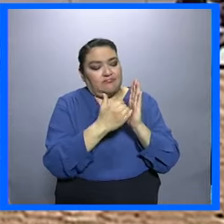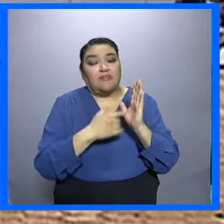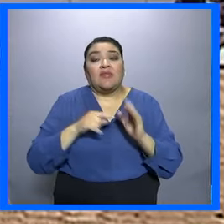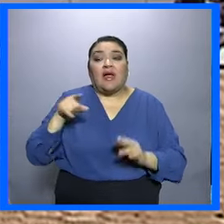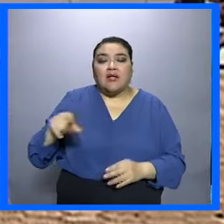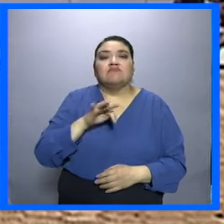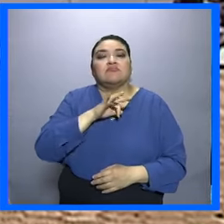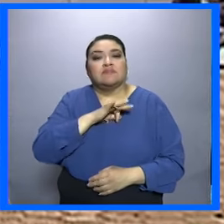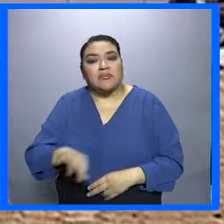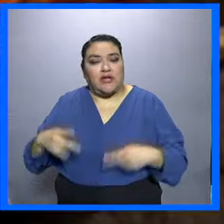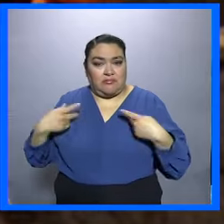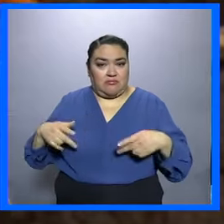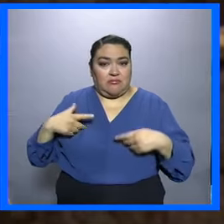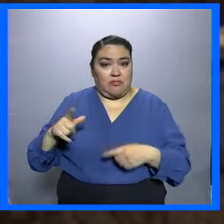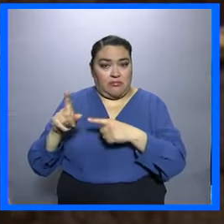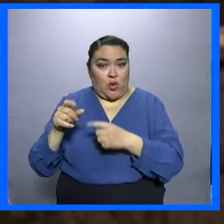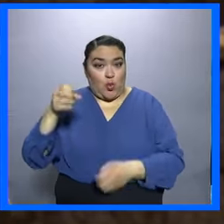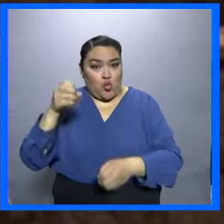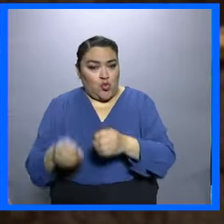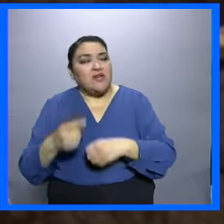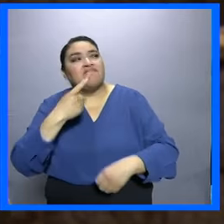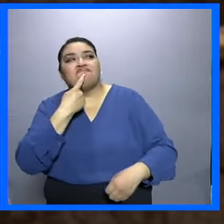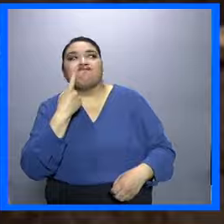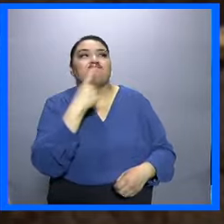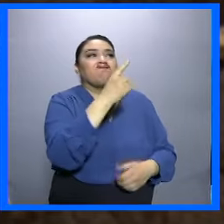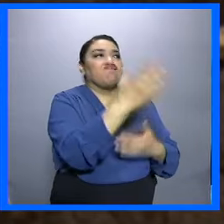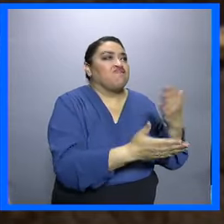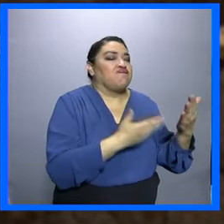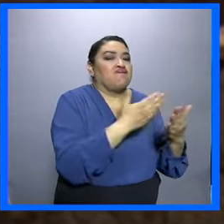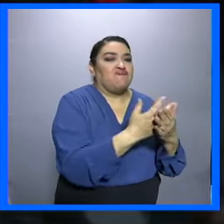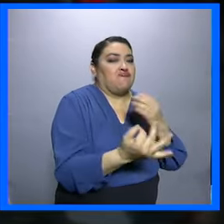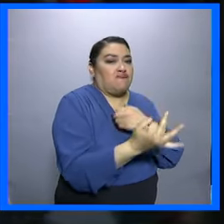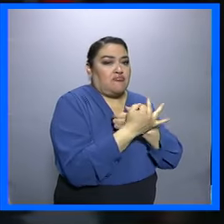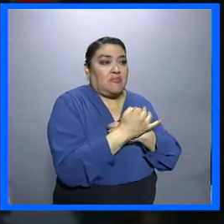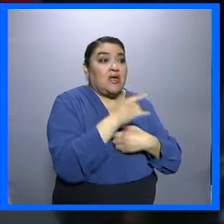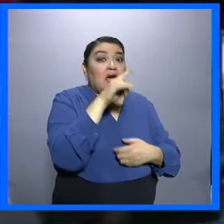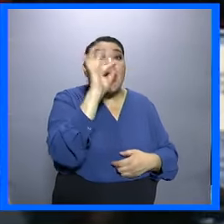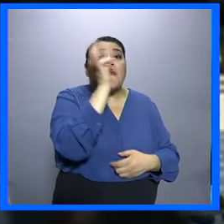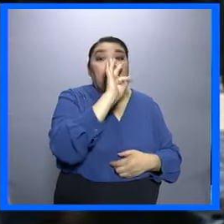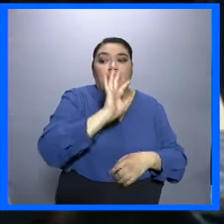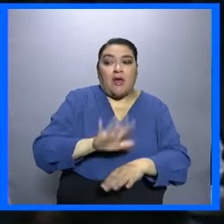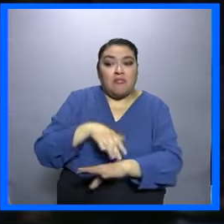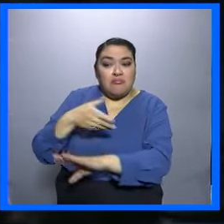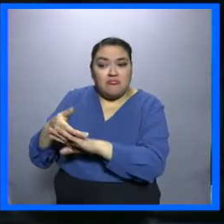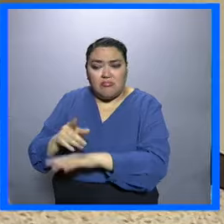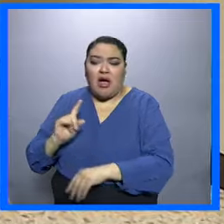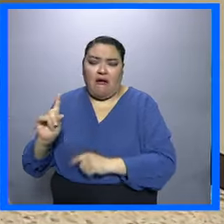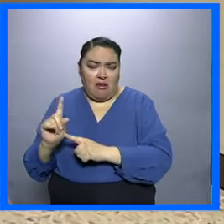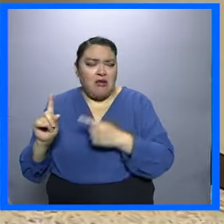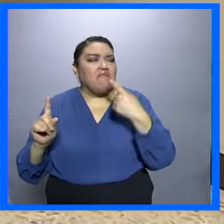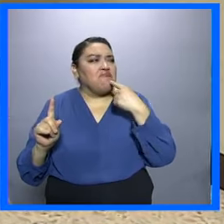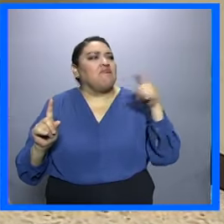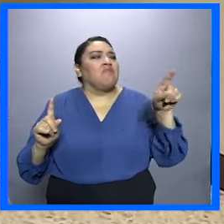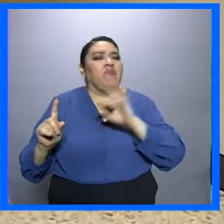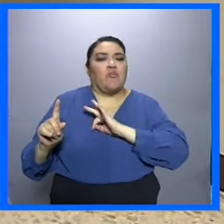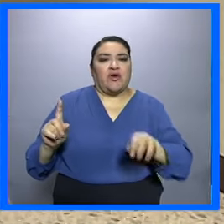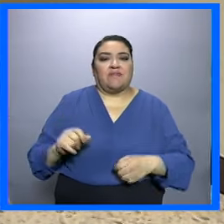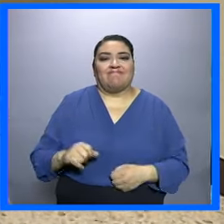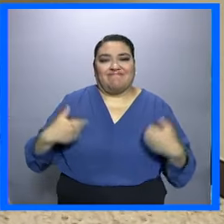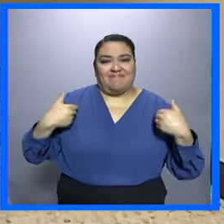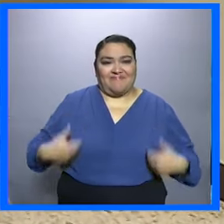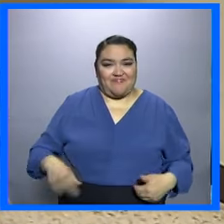legal de una persona para promover juicio de amparo en contra de actos que podrían vulnerar a su comunidad. Para Plural